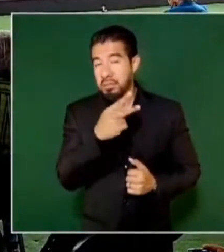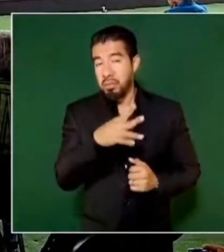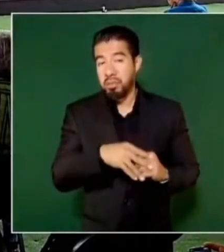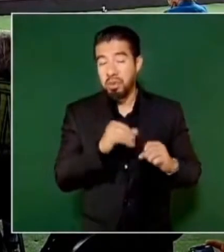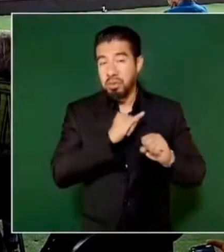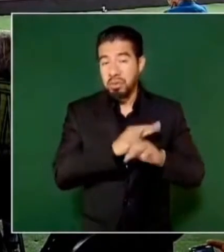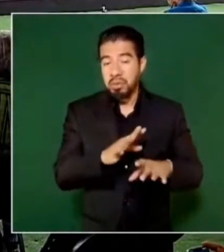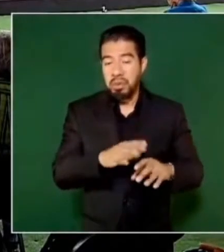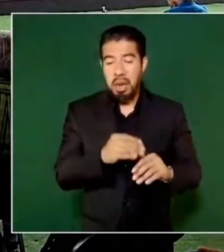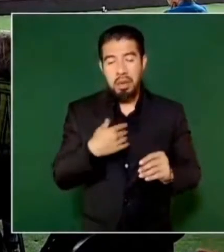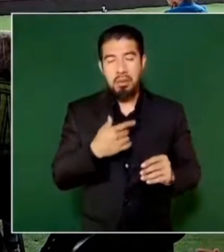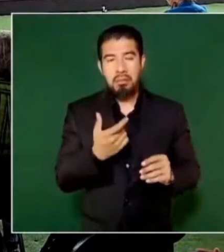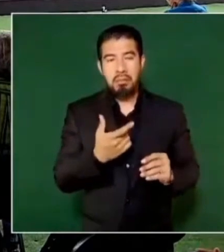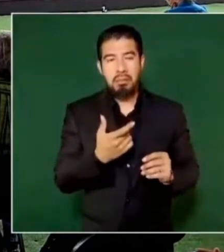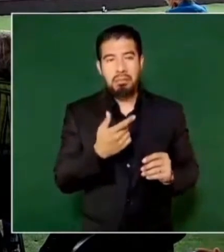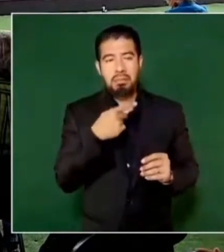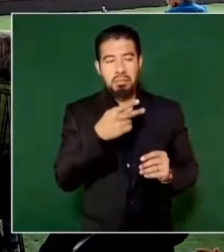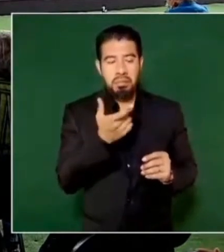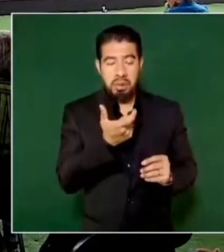invierten